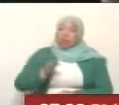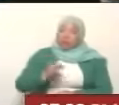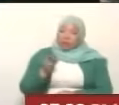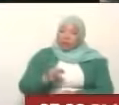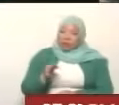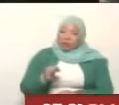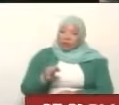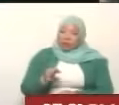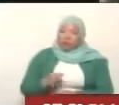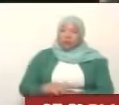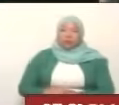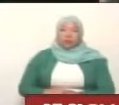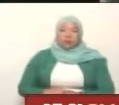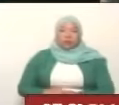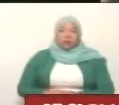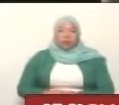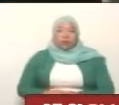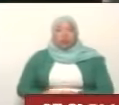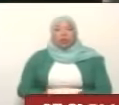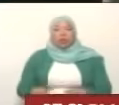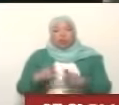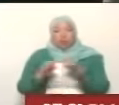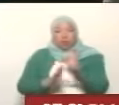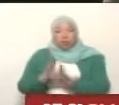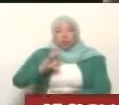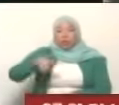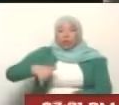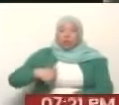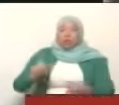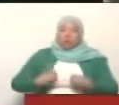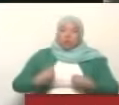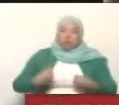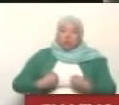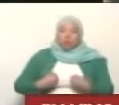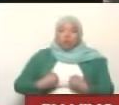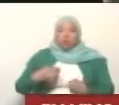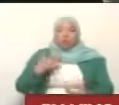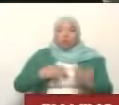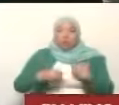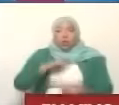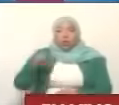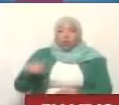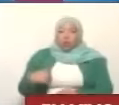verdad? Y todo se va despejando en la vida. Después me tocó ser canciller